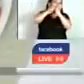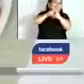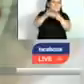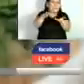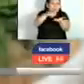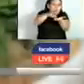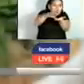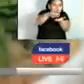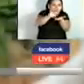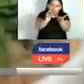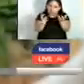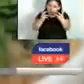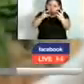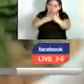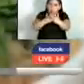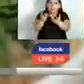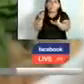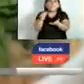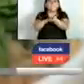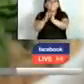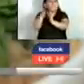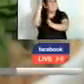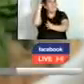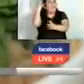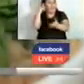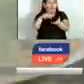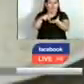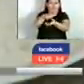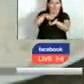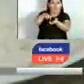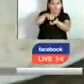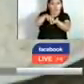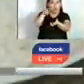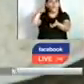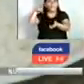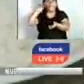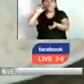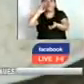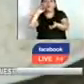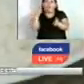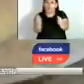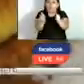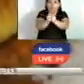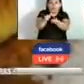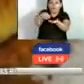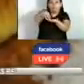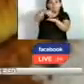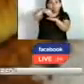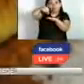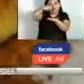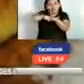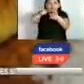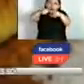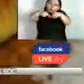desmenuzada, mezclada con masa, parece puré, y se acompaña con arroz, plátanos fritos y